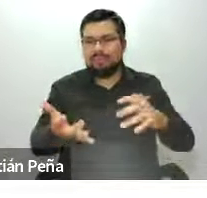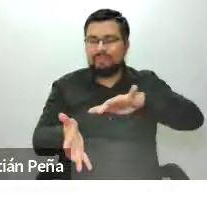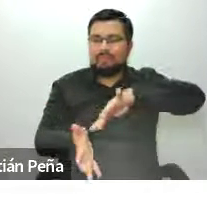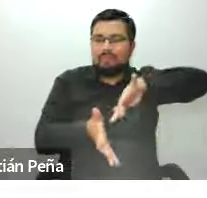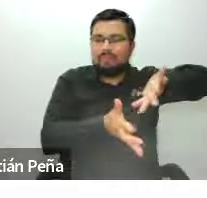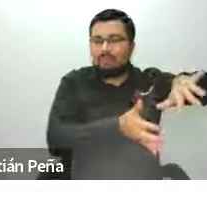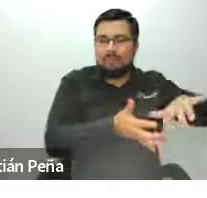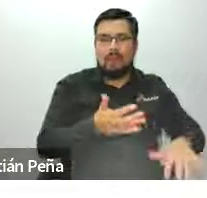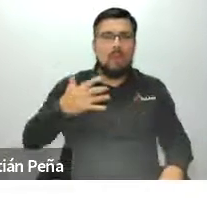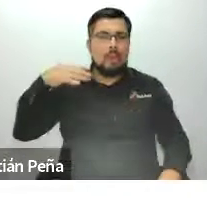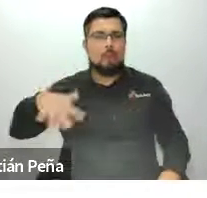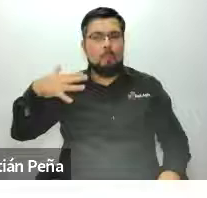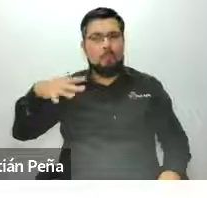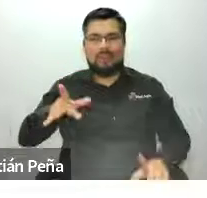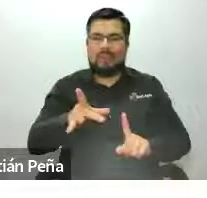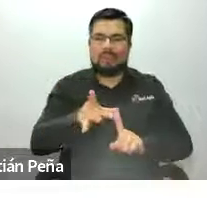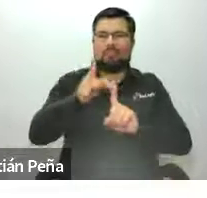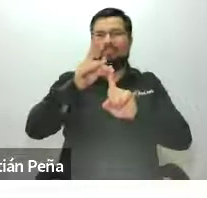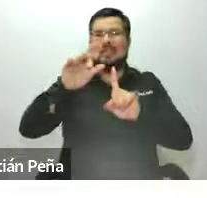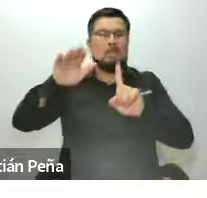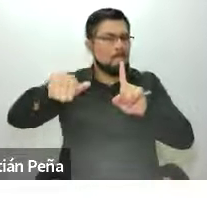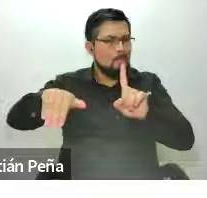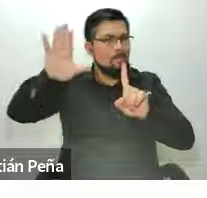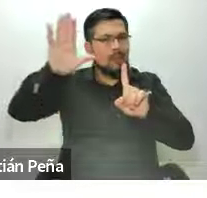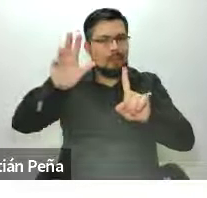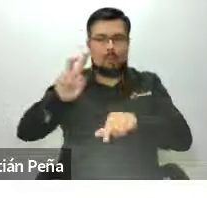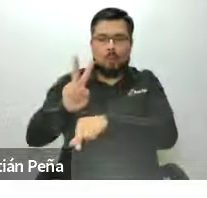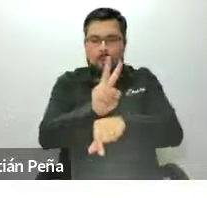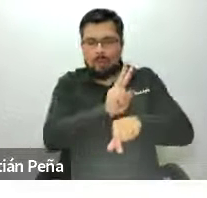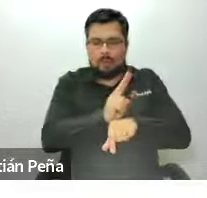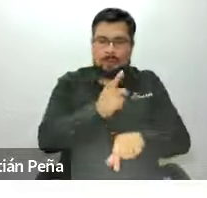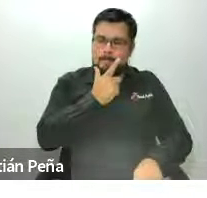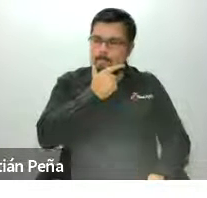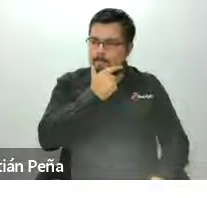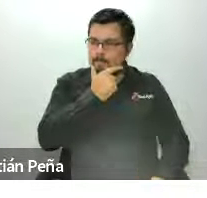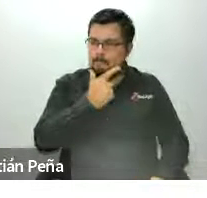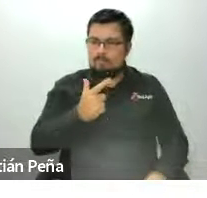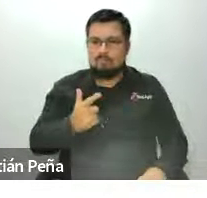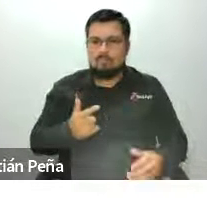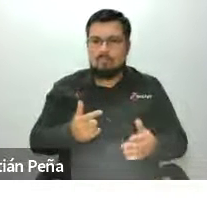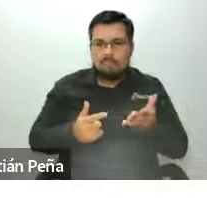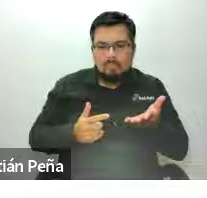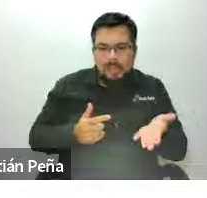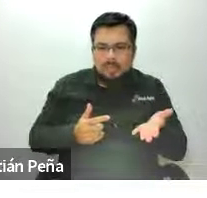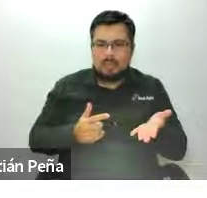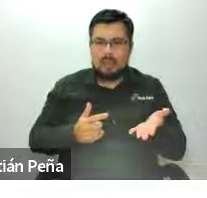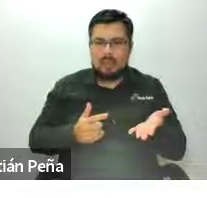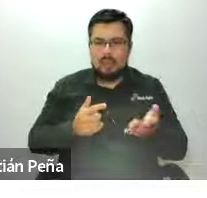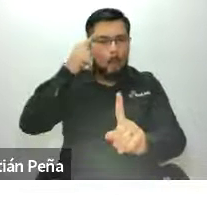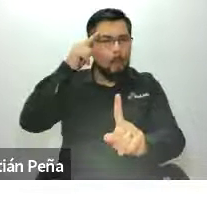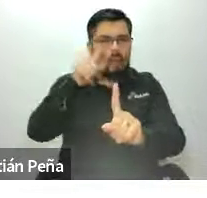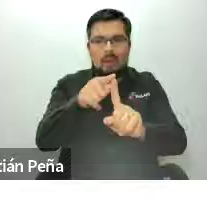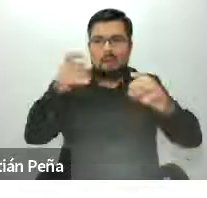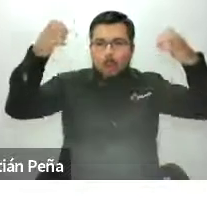como profesoras y como profesores es el para qué nosotros queremos trabajar ese objetivo de